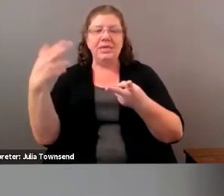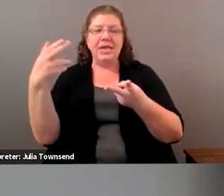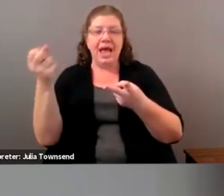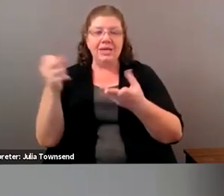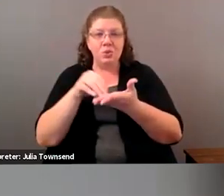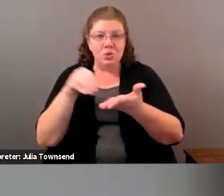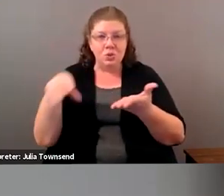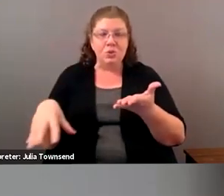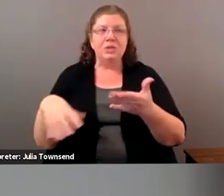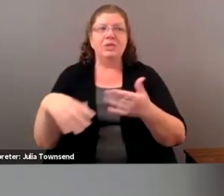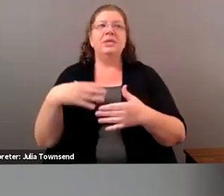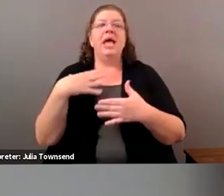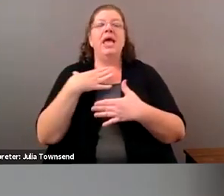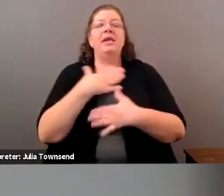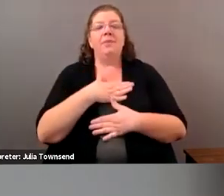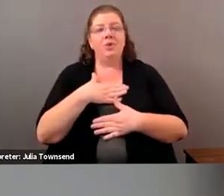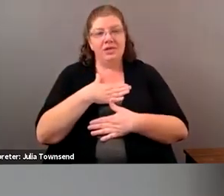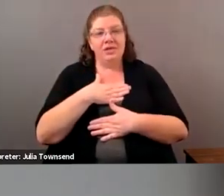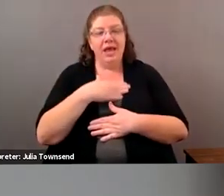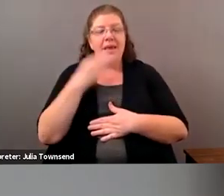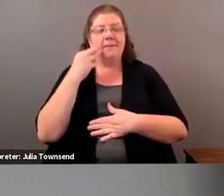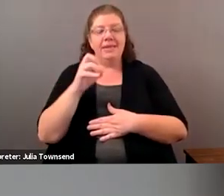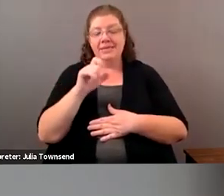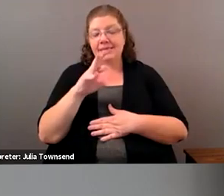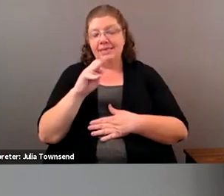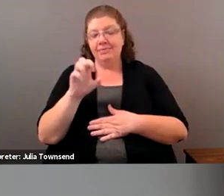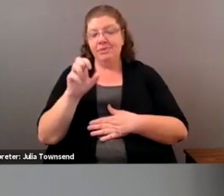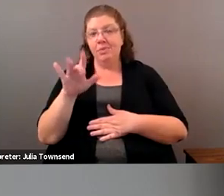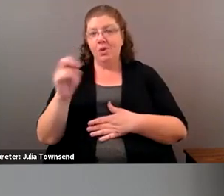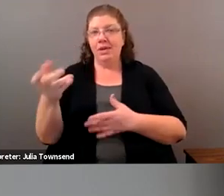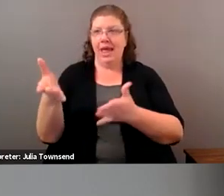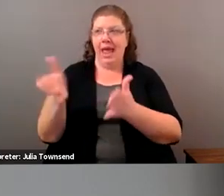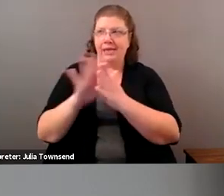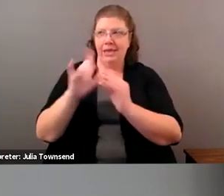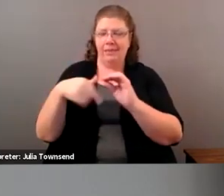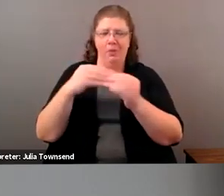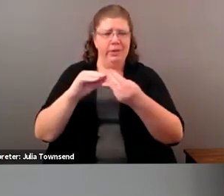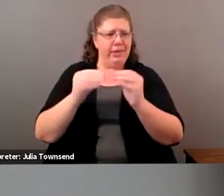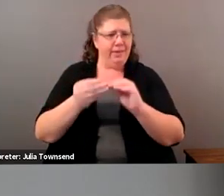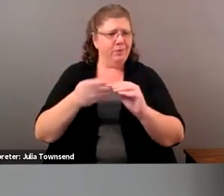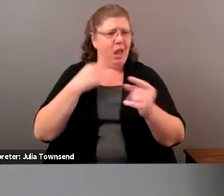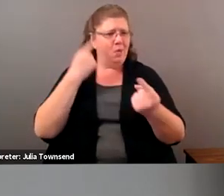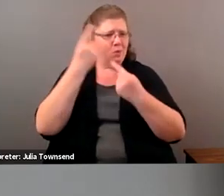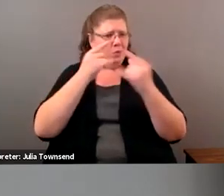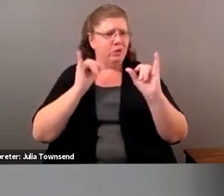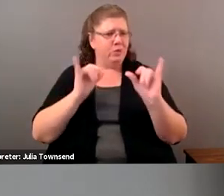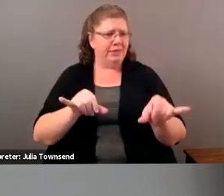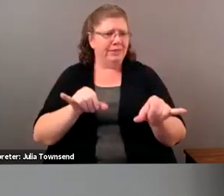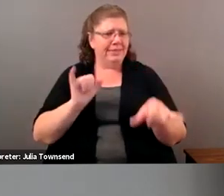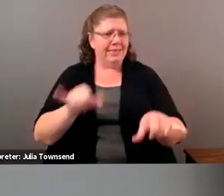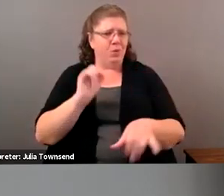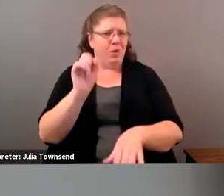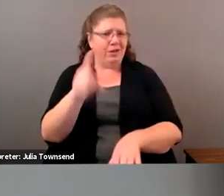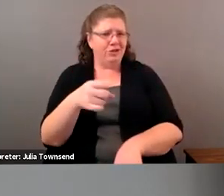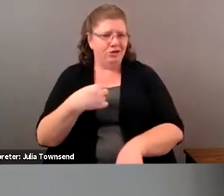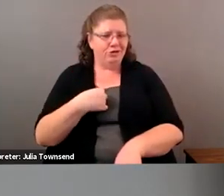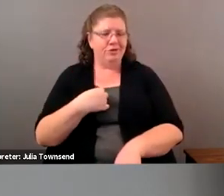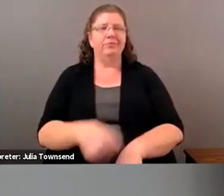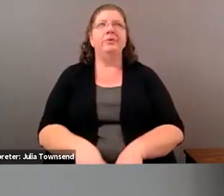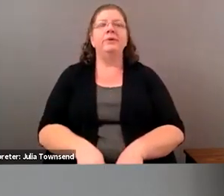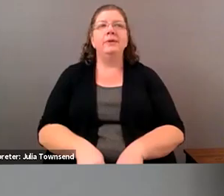preparatoria y aprecio que la ciudad sí mismo pregunte de los números porque yo tengo estaba preguntando acerca de esto